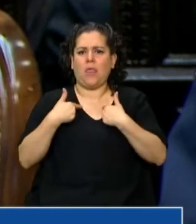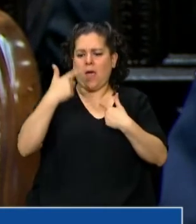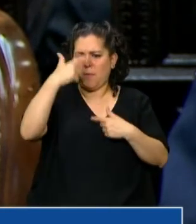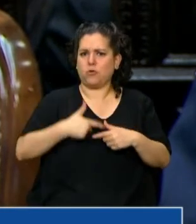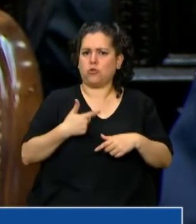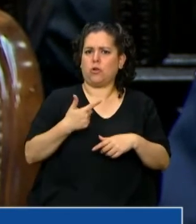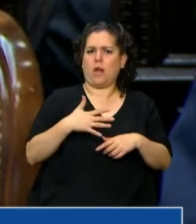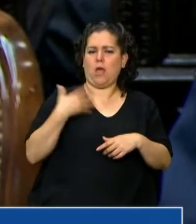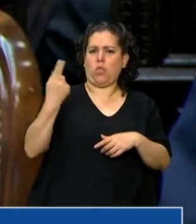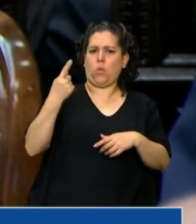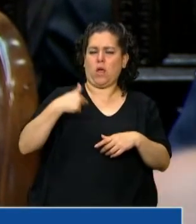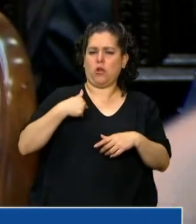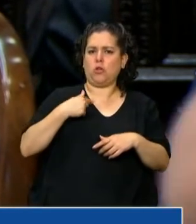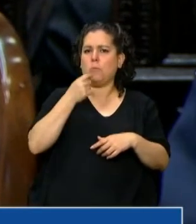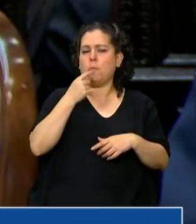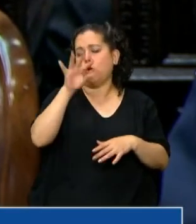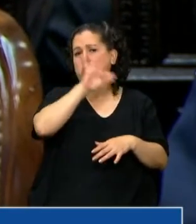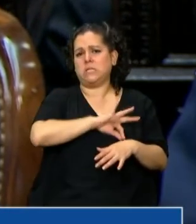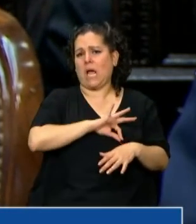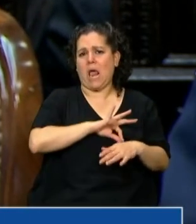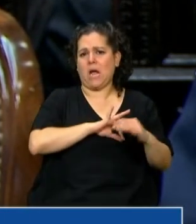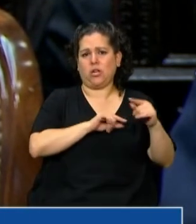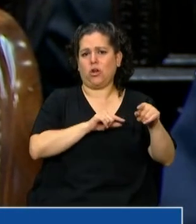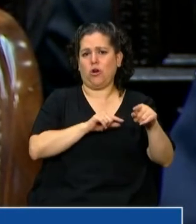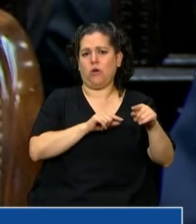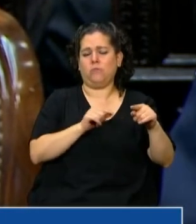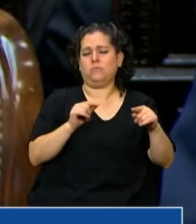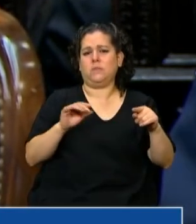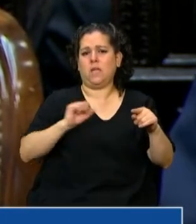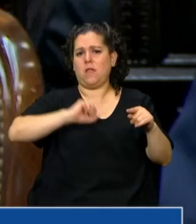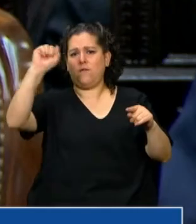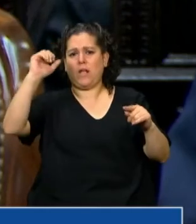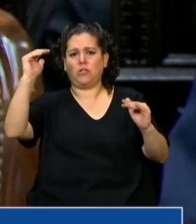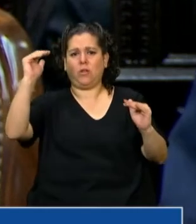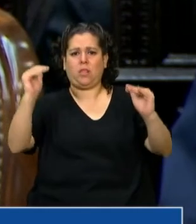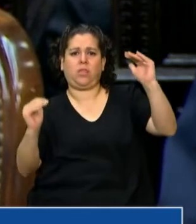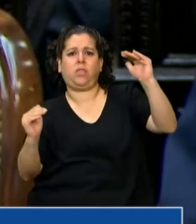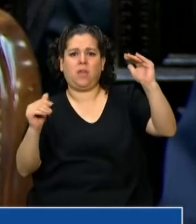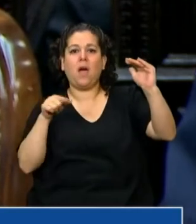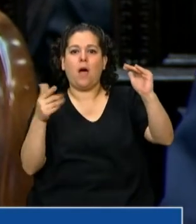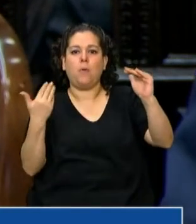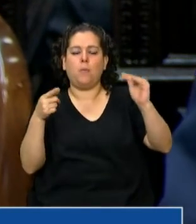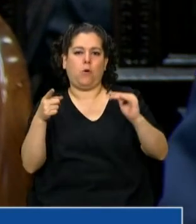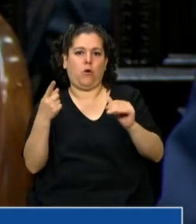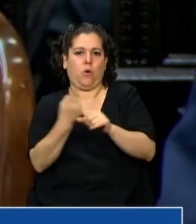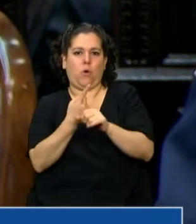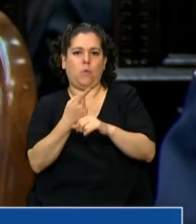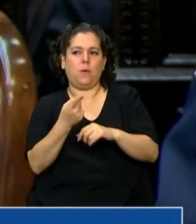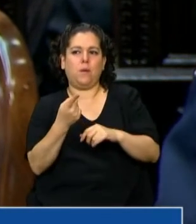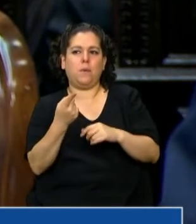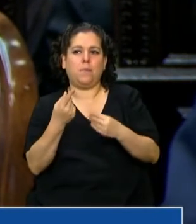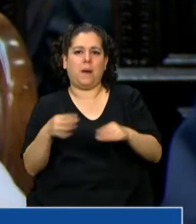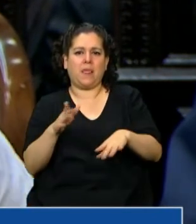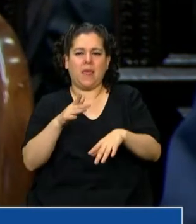propietario que si el salario está por encima de la inflación, va a cobrar la inflación, por lo tanto no va a poder perder en